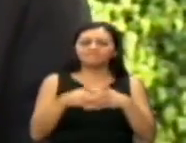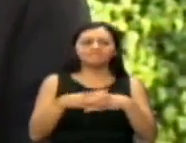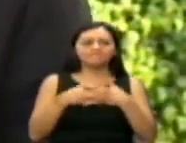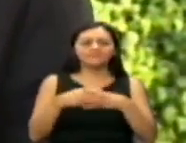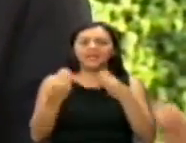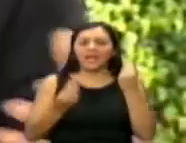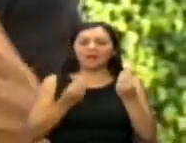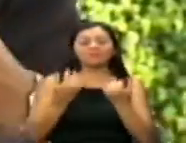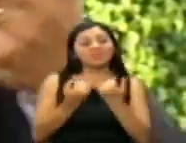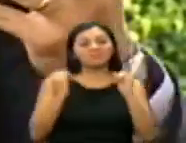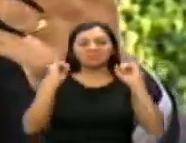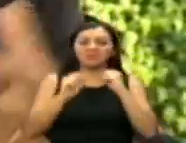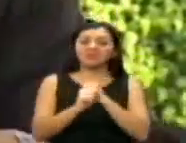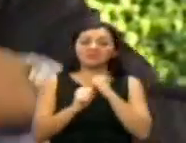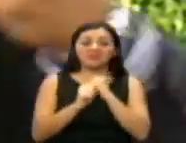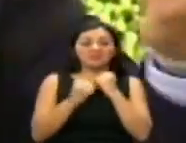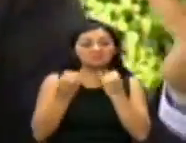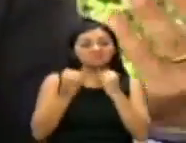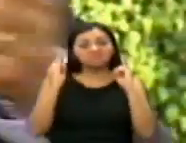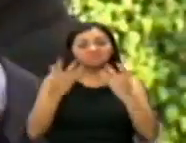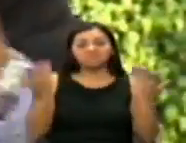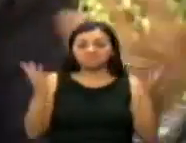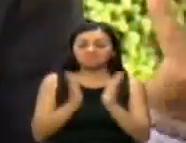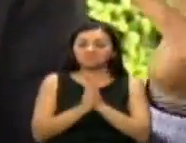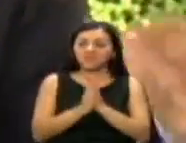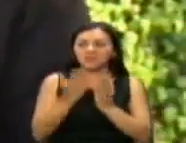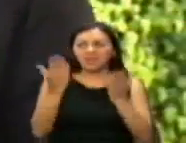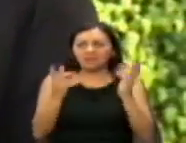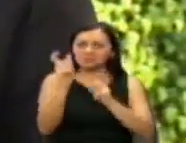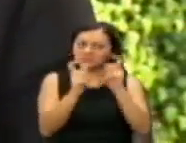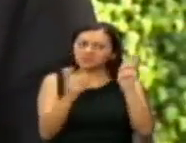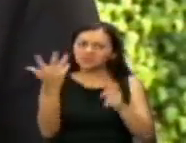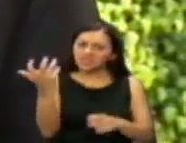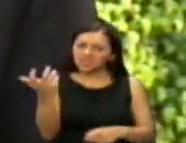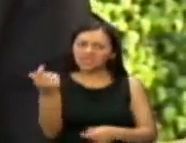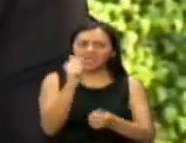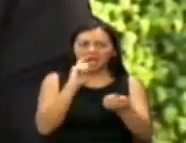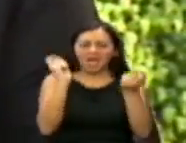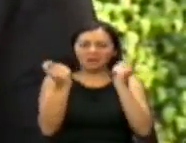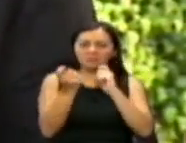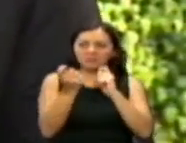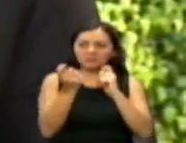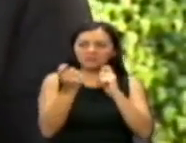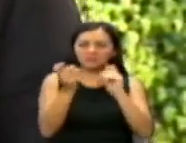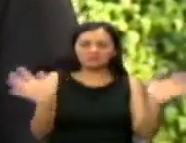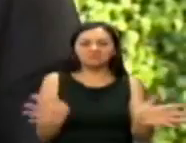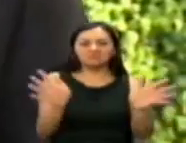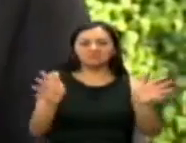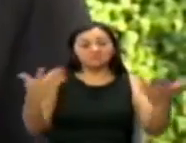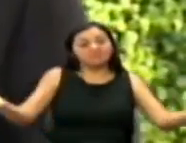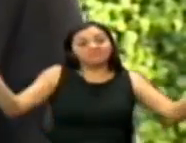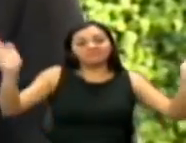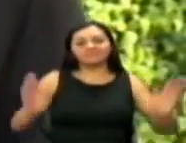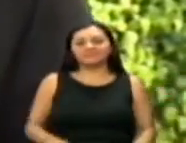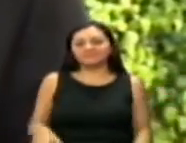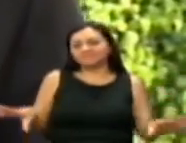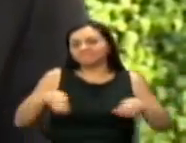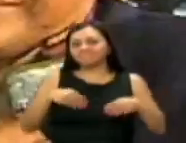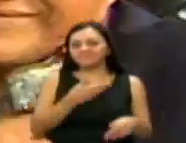consultor independiente. Me dijeron, mira, hay mucha expectativa, la gente quiere un cambio. Y bueno, aquí estamos, compañero. Sí,